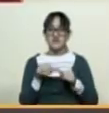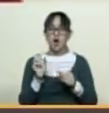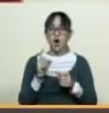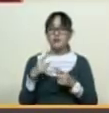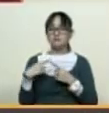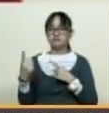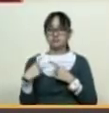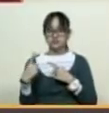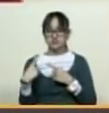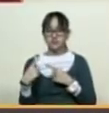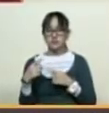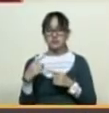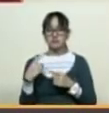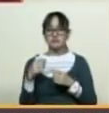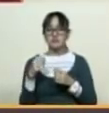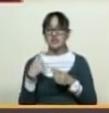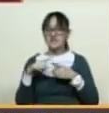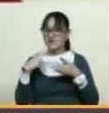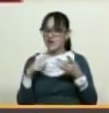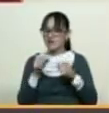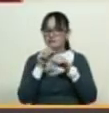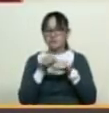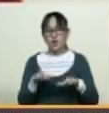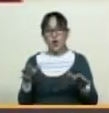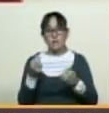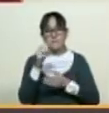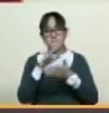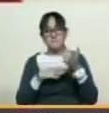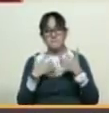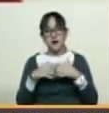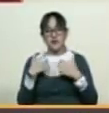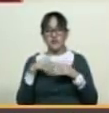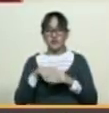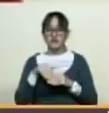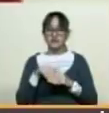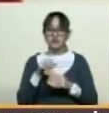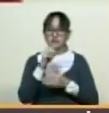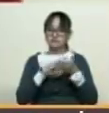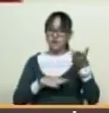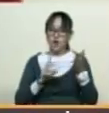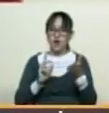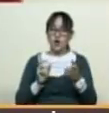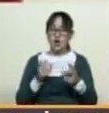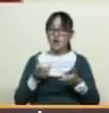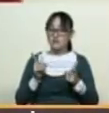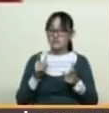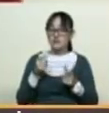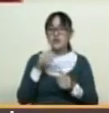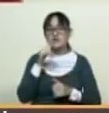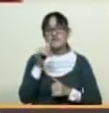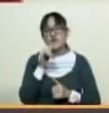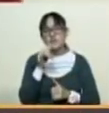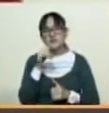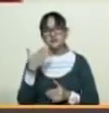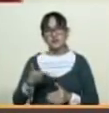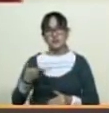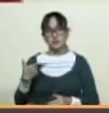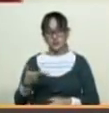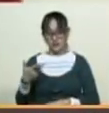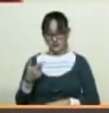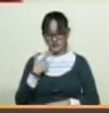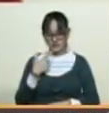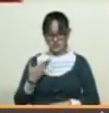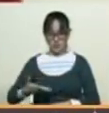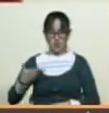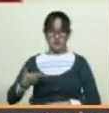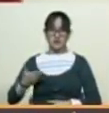distintos materiales de divulgación, lo que es la máquina de votación, boletas no válidas, es decir, ahí estamos reforzando la